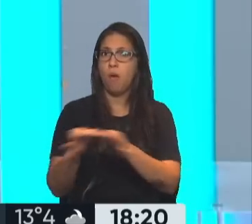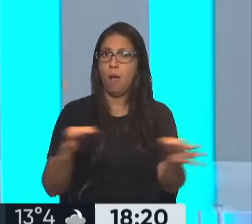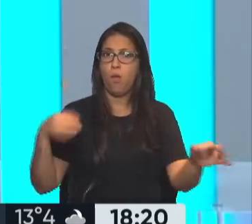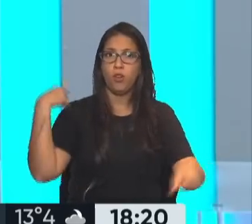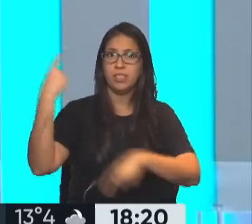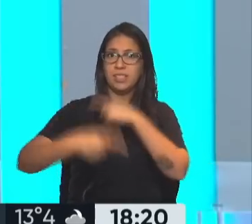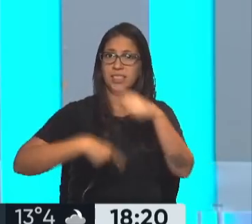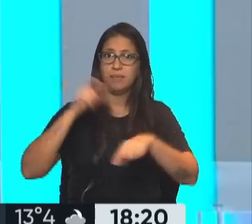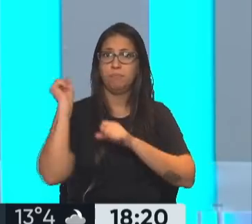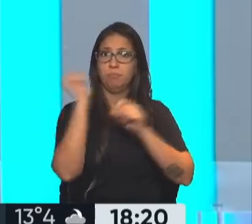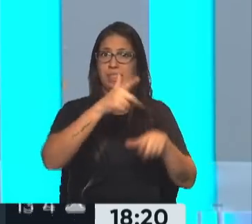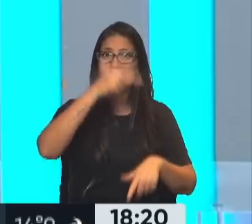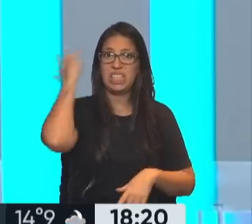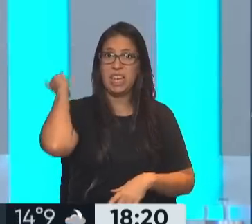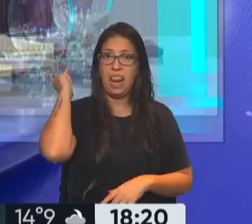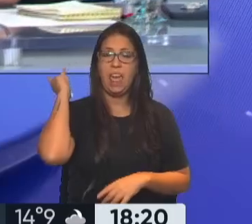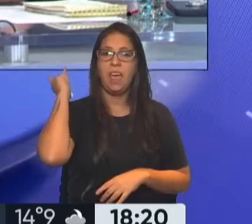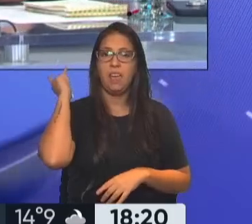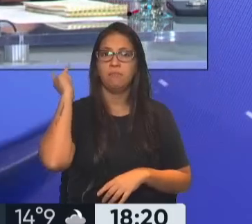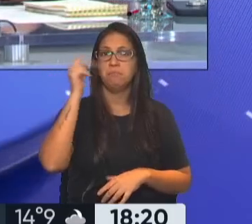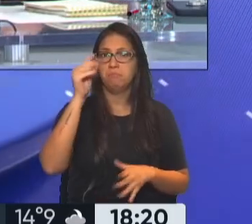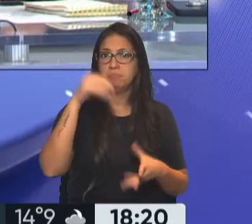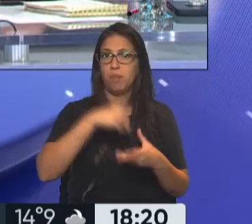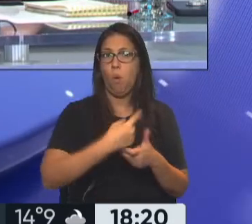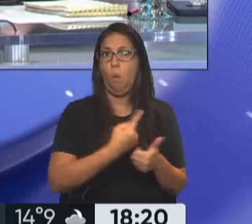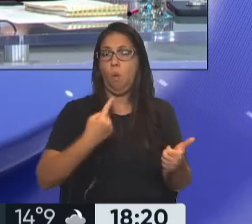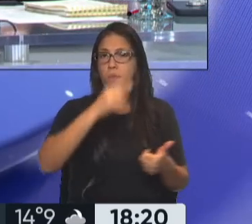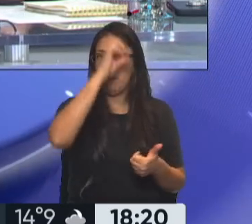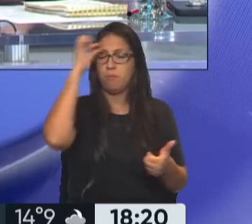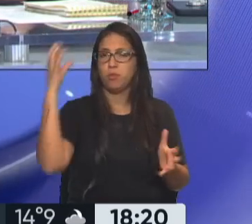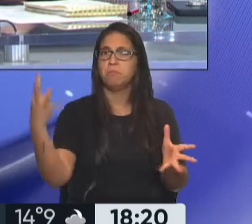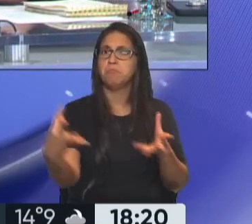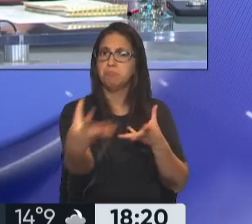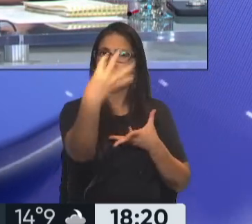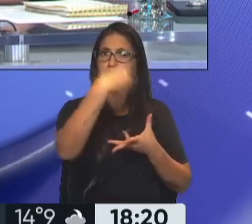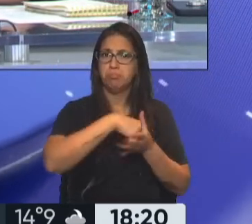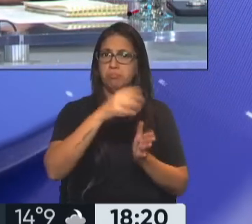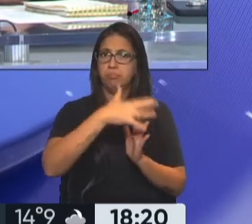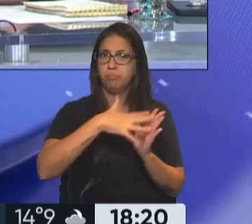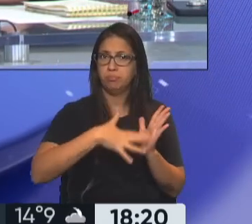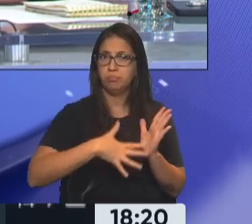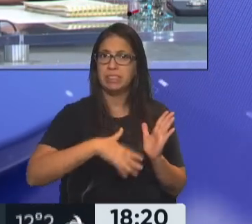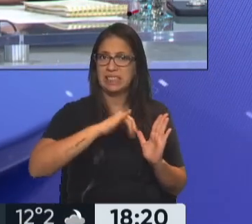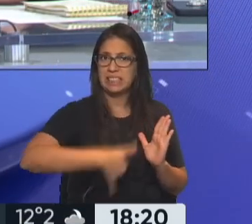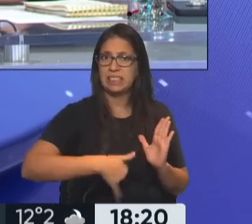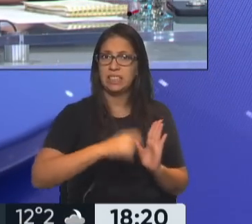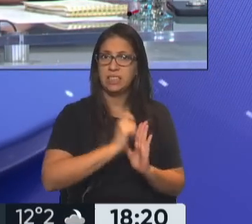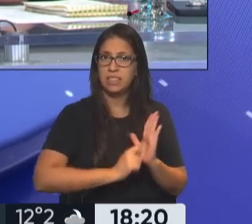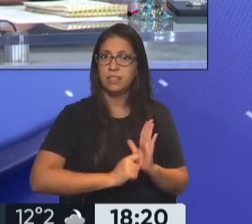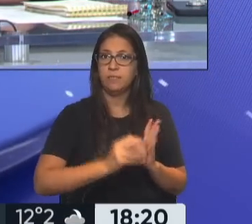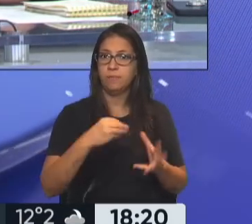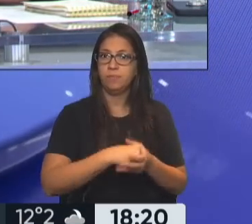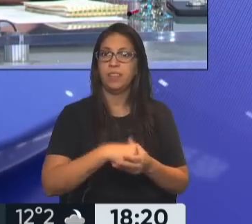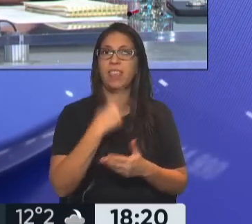indígenas de Chile, que habían, digamos, sido parte de escribir el texto constitucional, sino que también se hablaba o se planteaba un